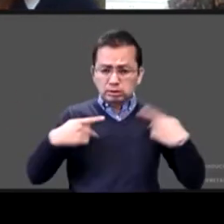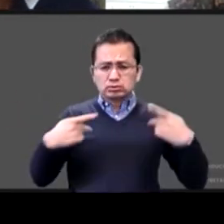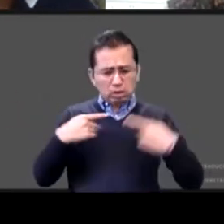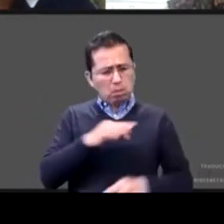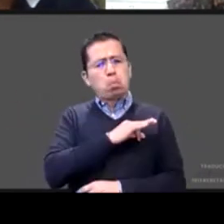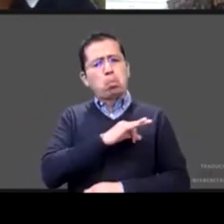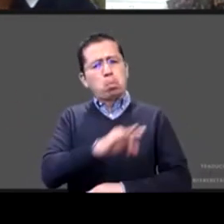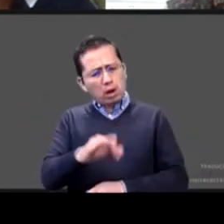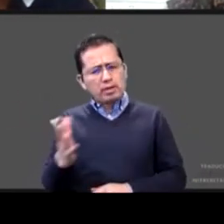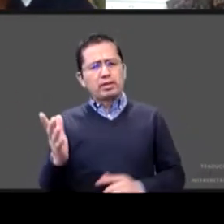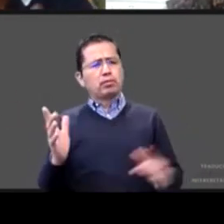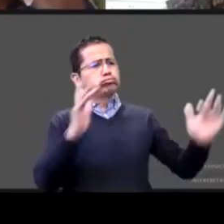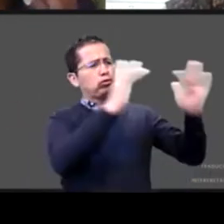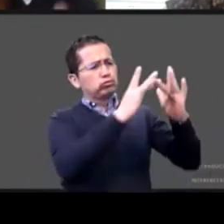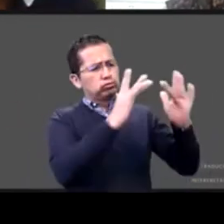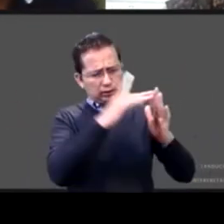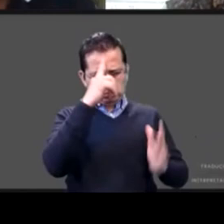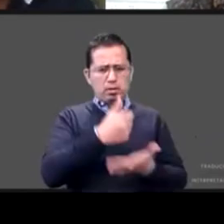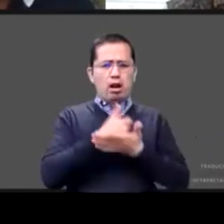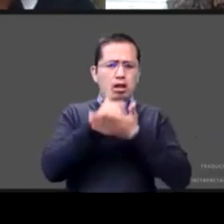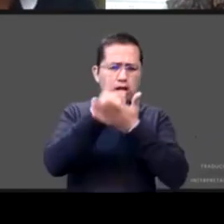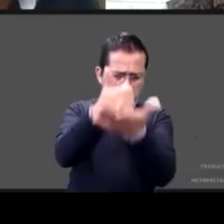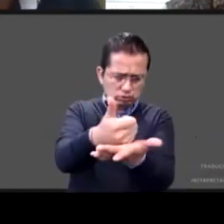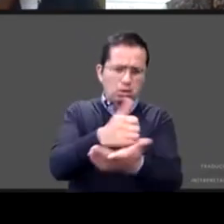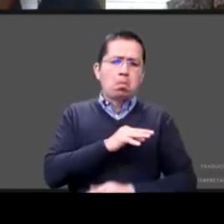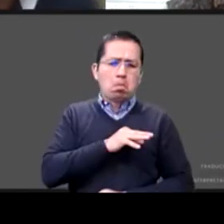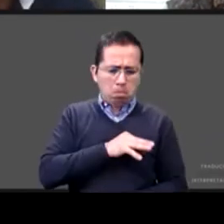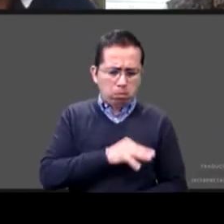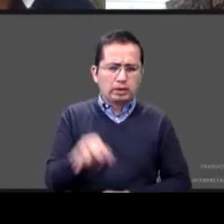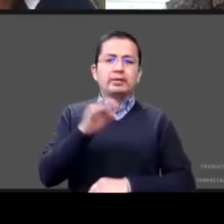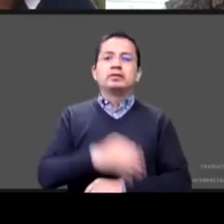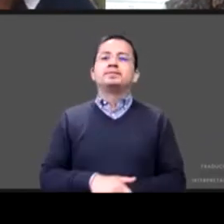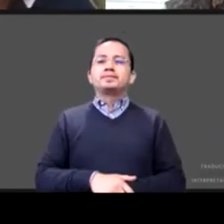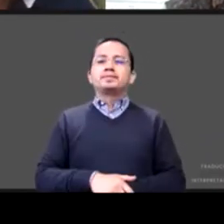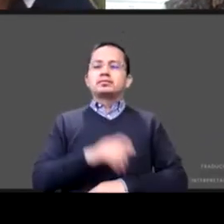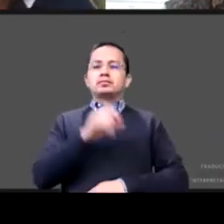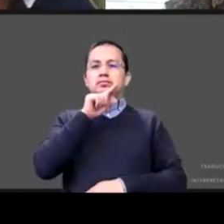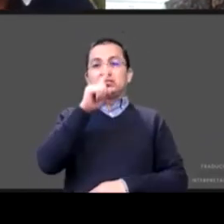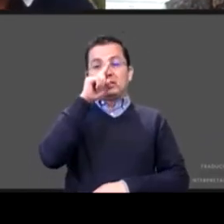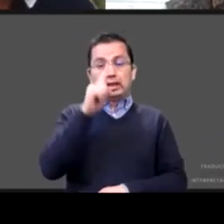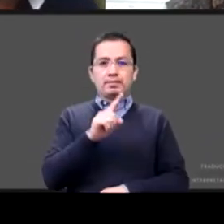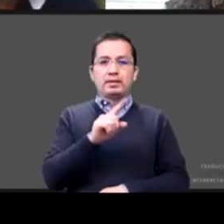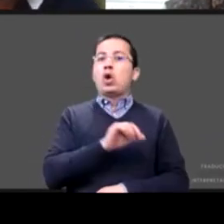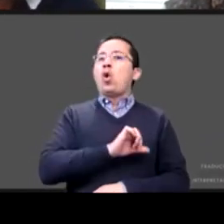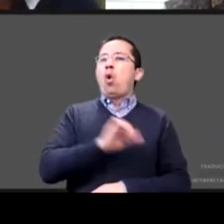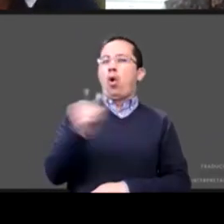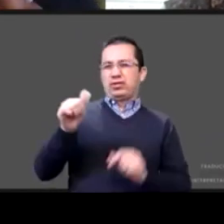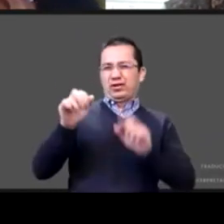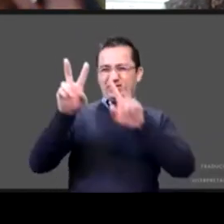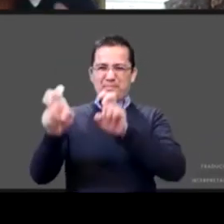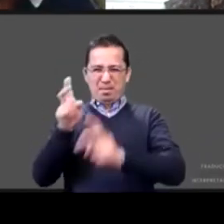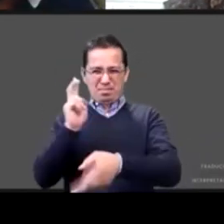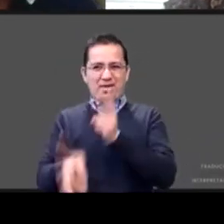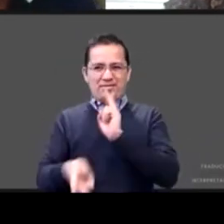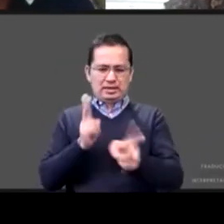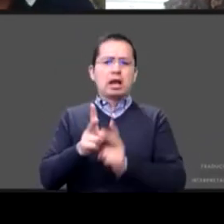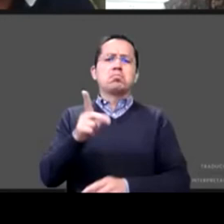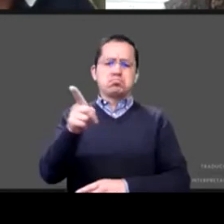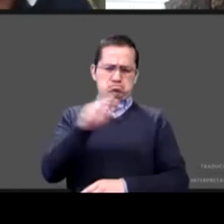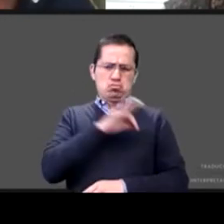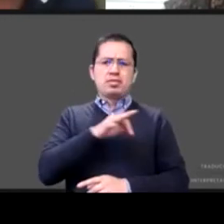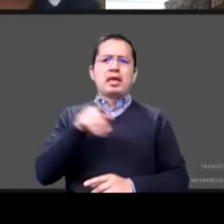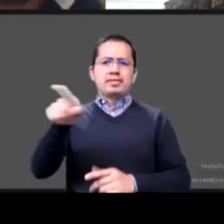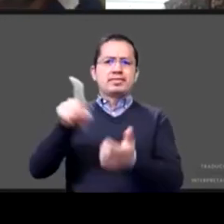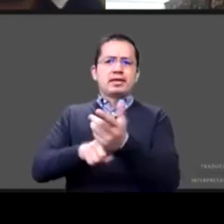ayuda. Hemos en otros conversatorios, pueden también después entrar a la página de Facebook donde están